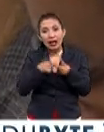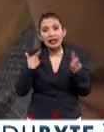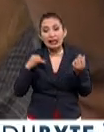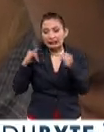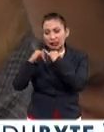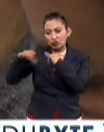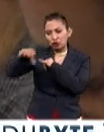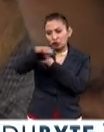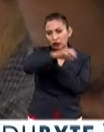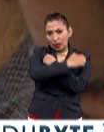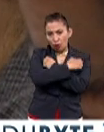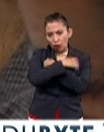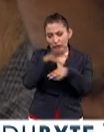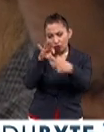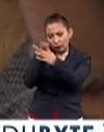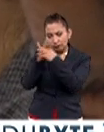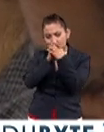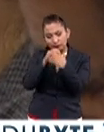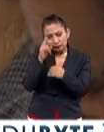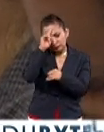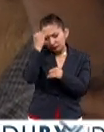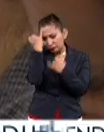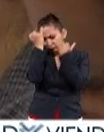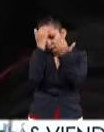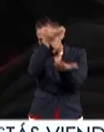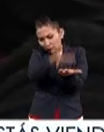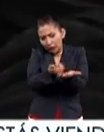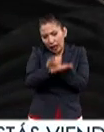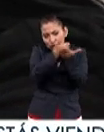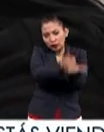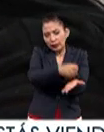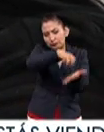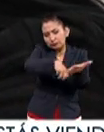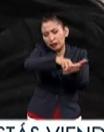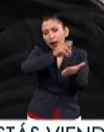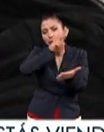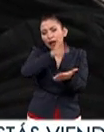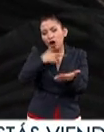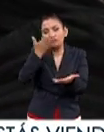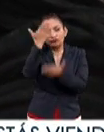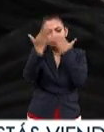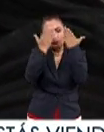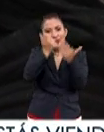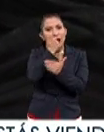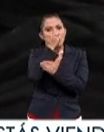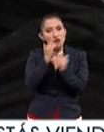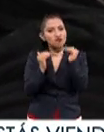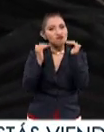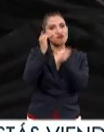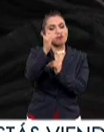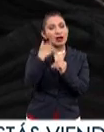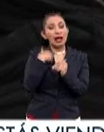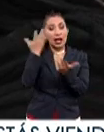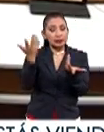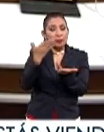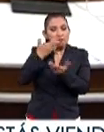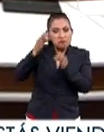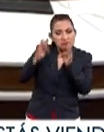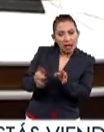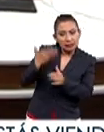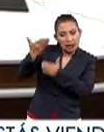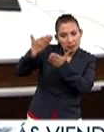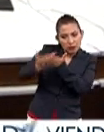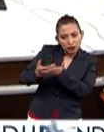e instituciones de educación plantean iniciativas que contribuyan a mejorar el logro académico de los alumnos, hacer más eficientes